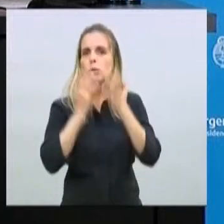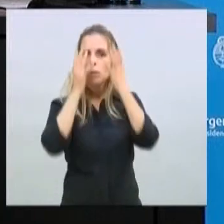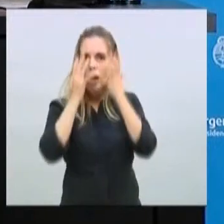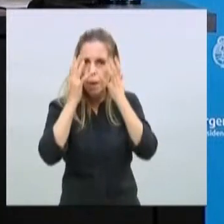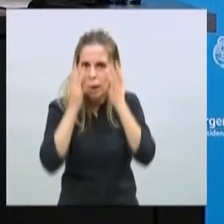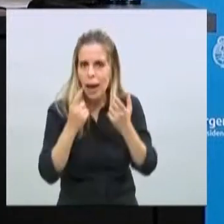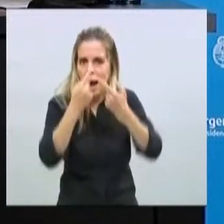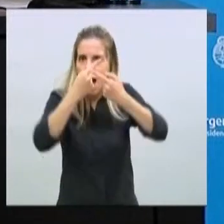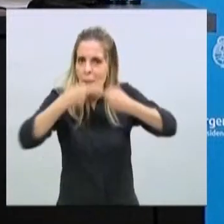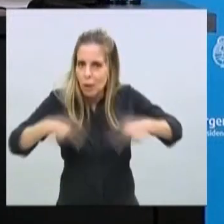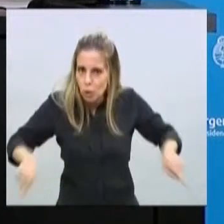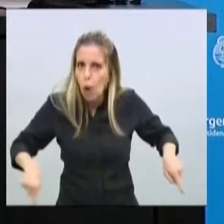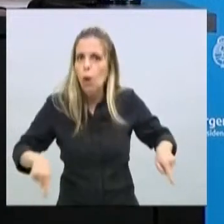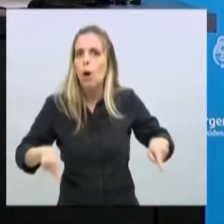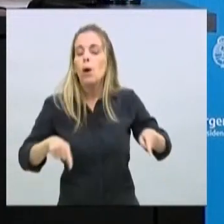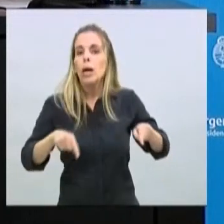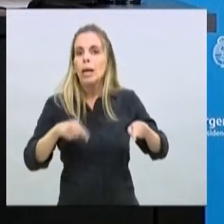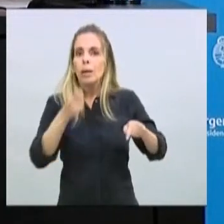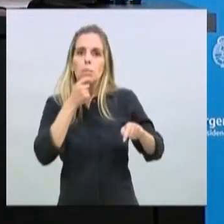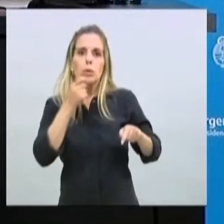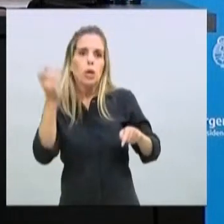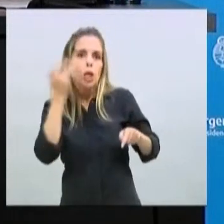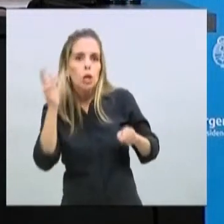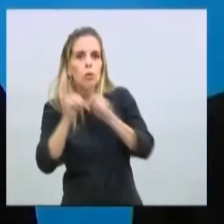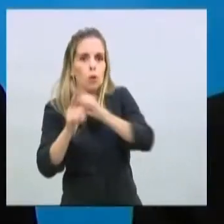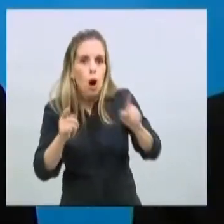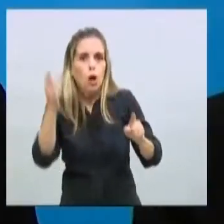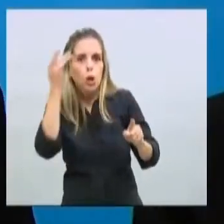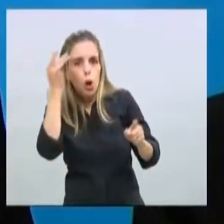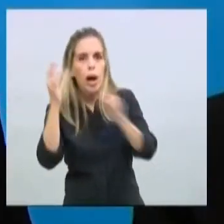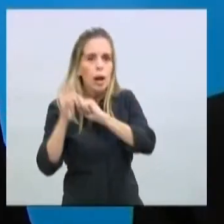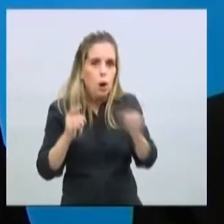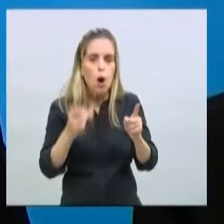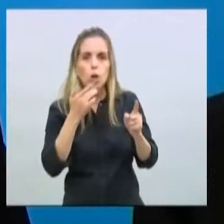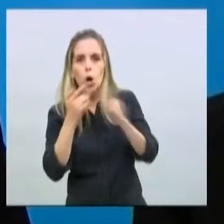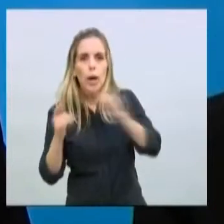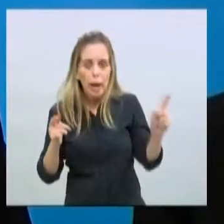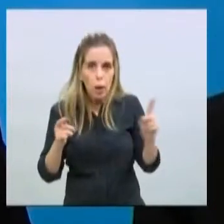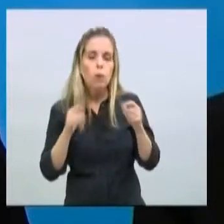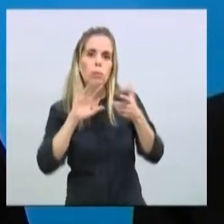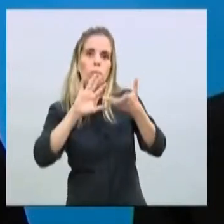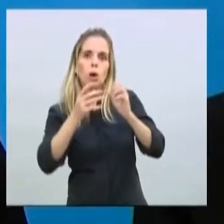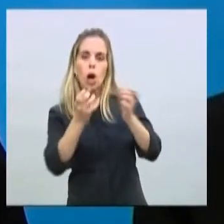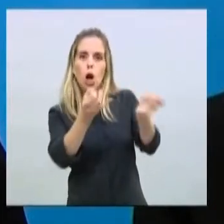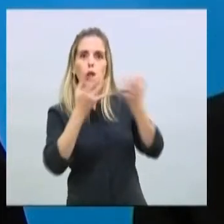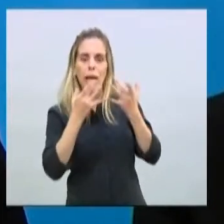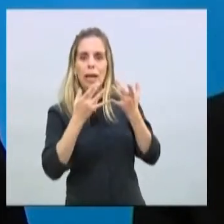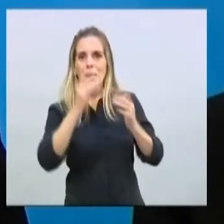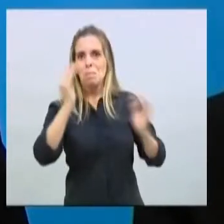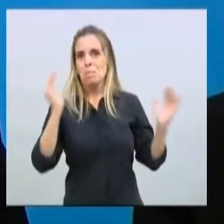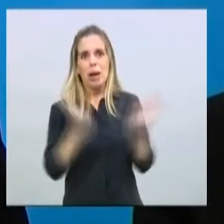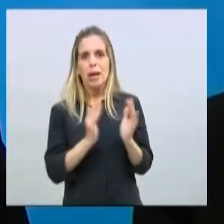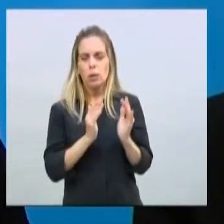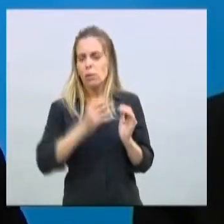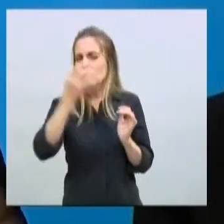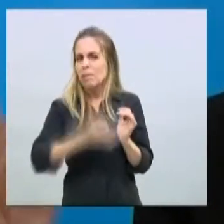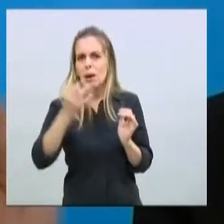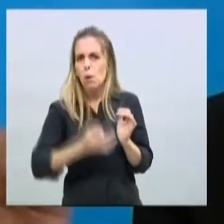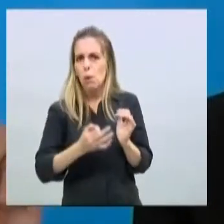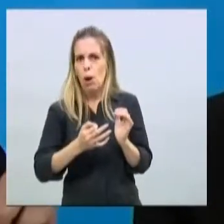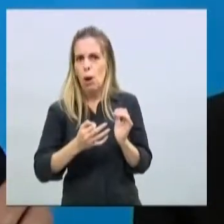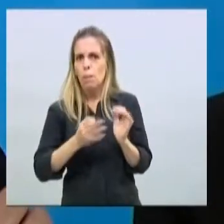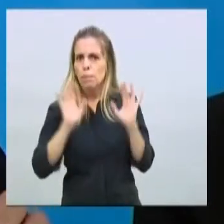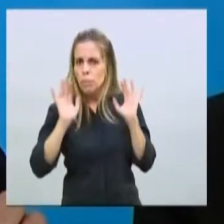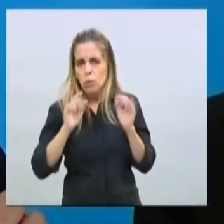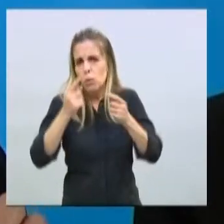no lleva las manos a la cara, las posibilidades de contagio son muy bajas. Haciendo